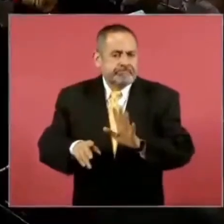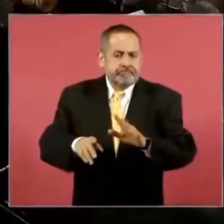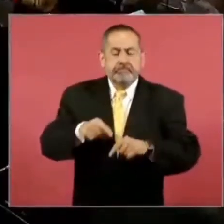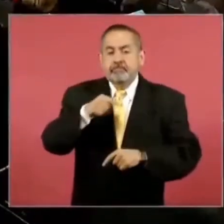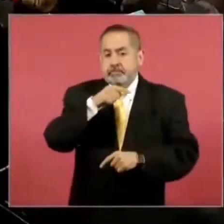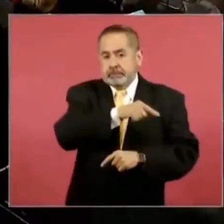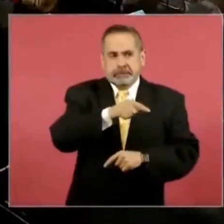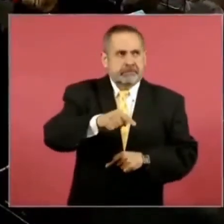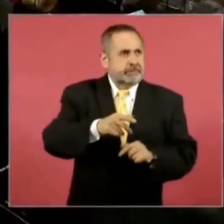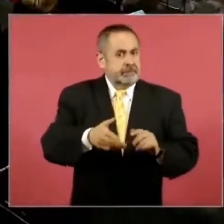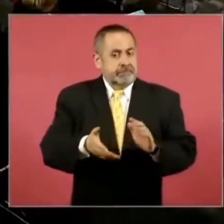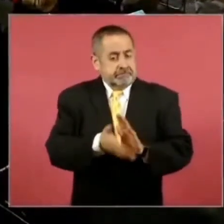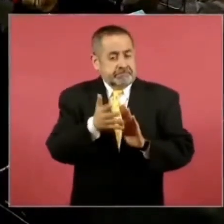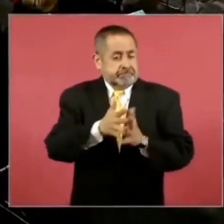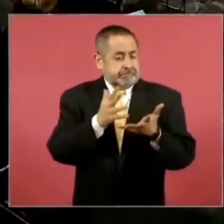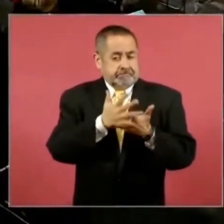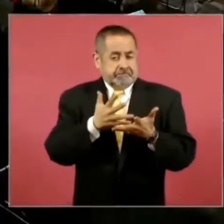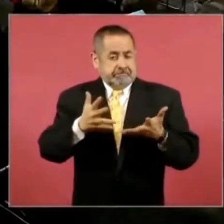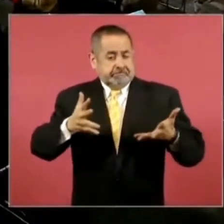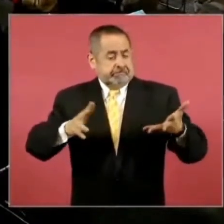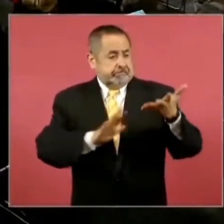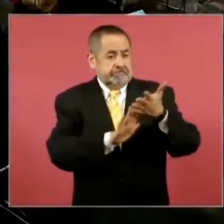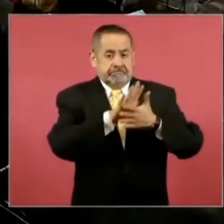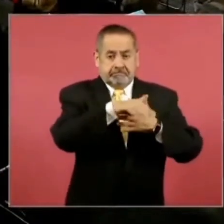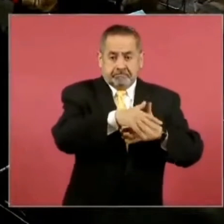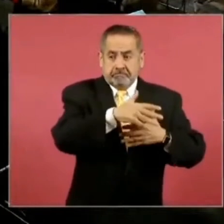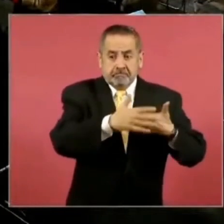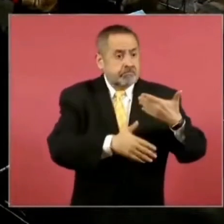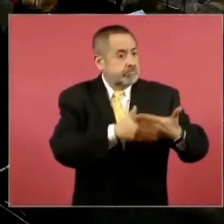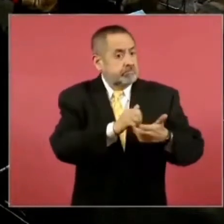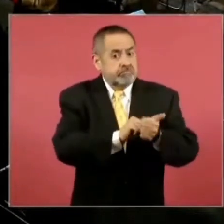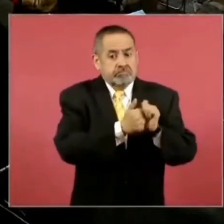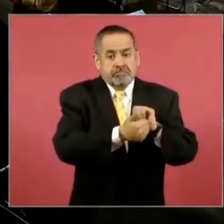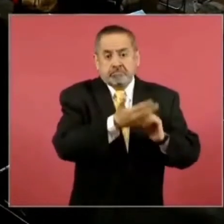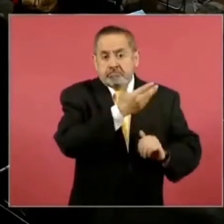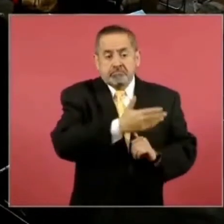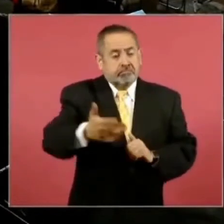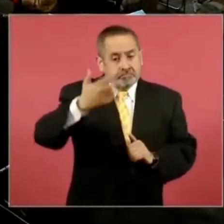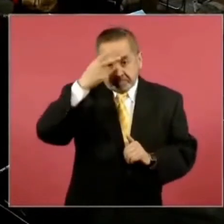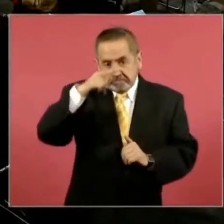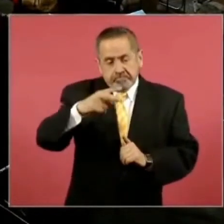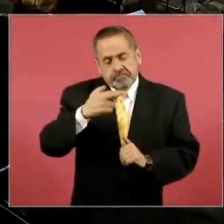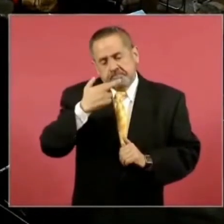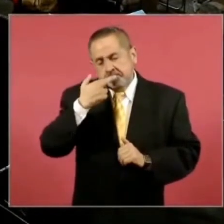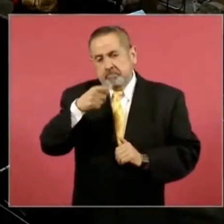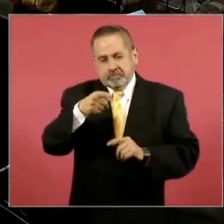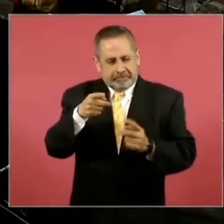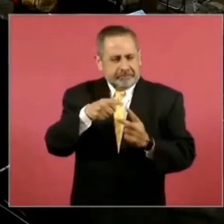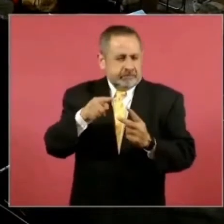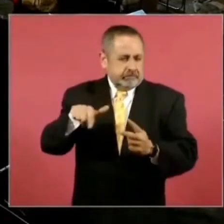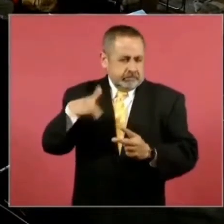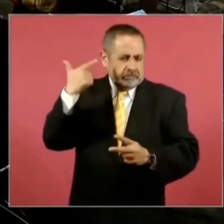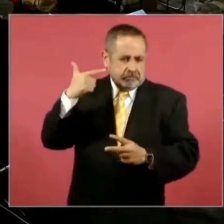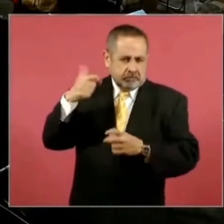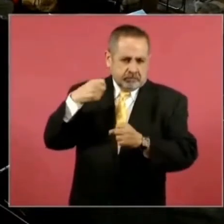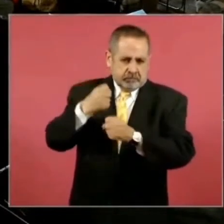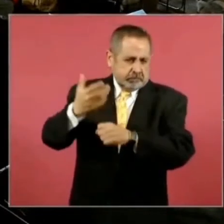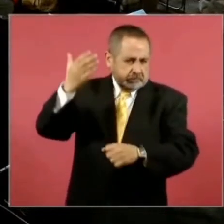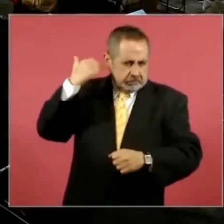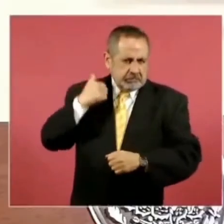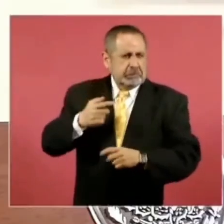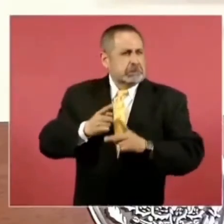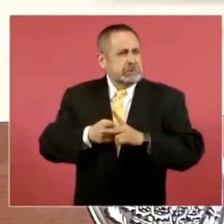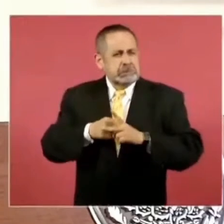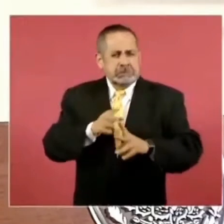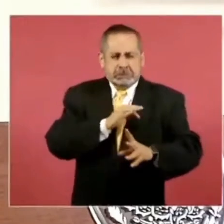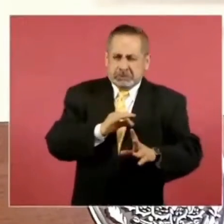Hicieron las grandes presas. El crecimiento económico de México en esos 12 años fue en promedio